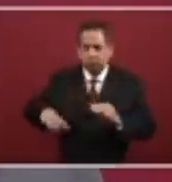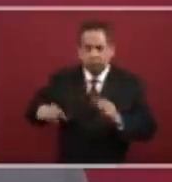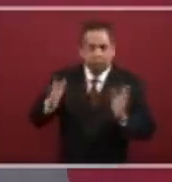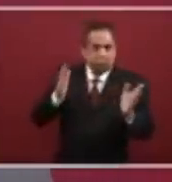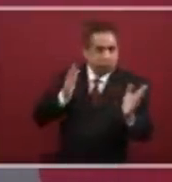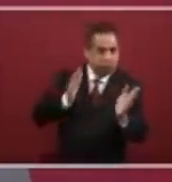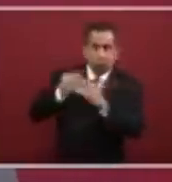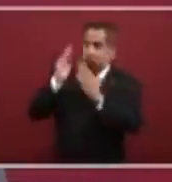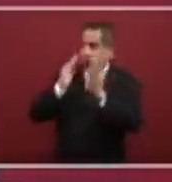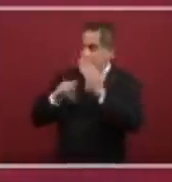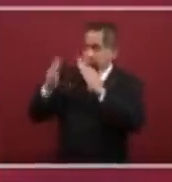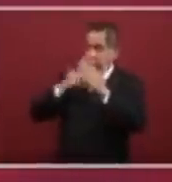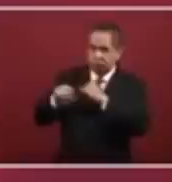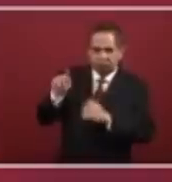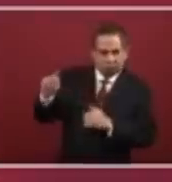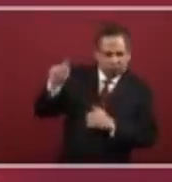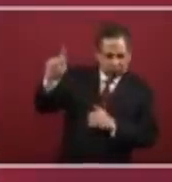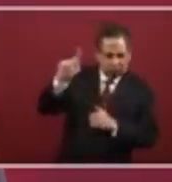en el mundo,